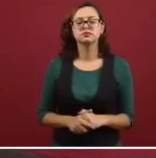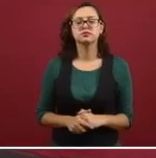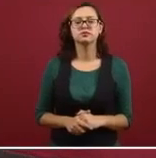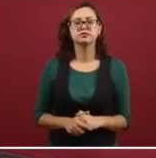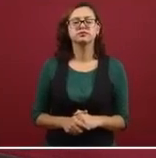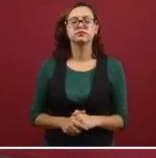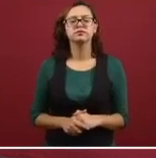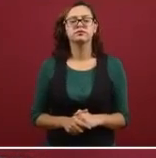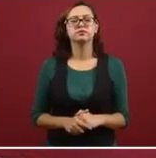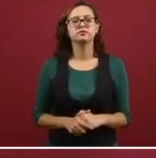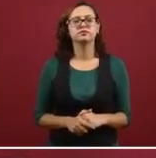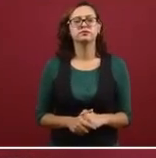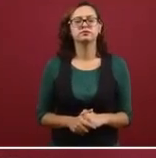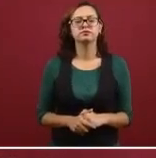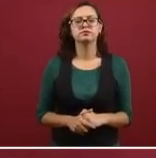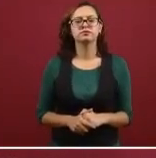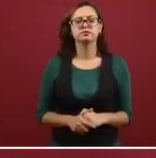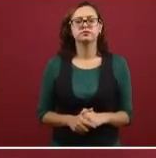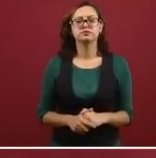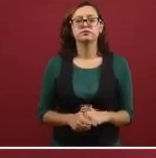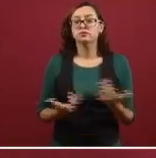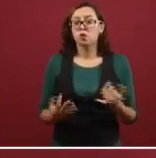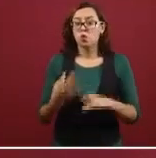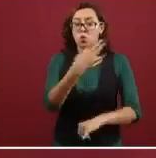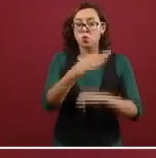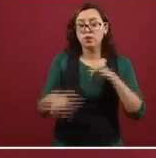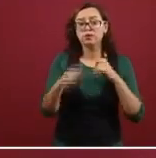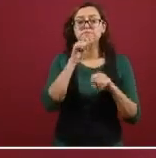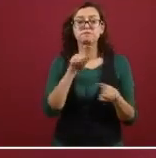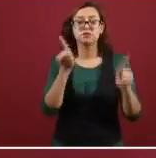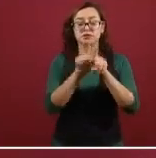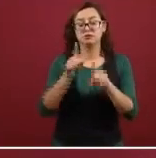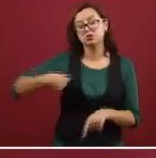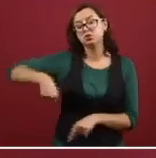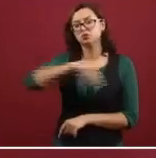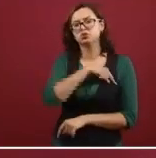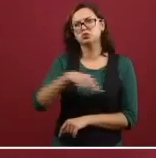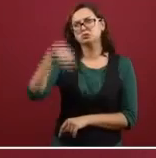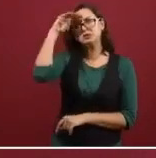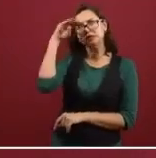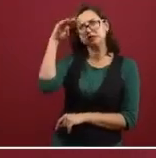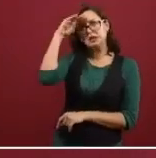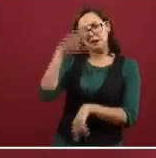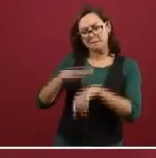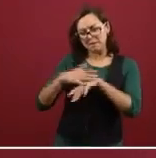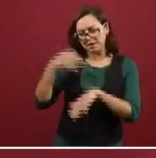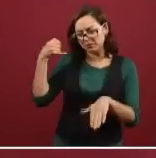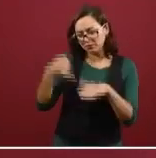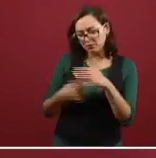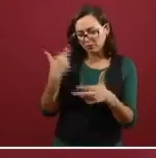tomar en cuenta y hacer un análisis riguroso,